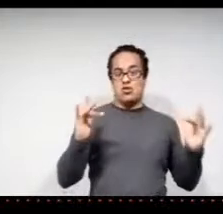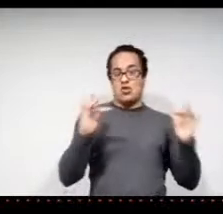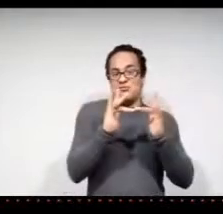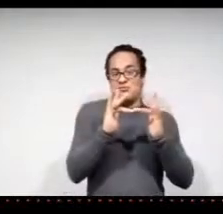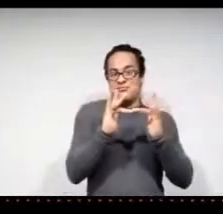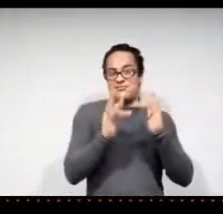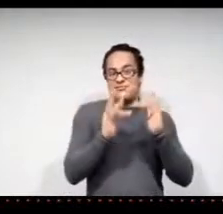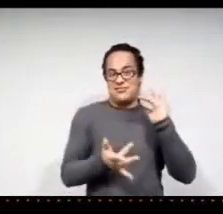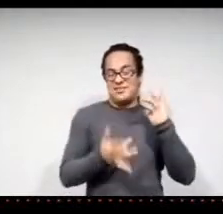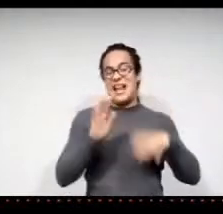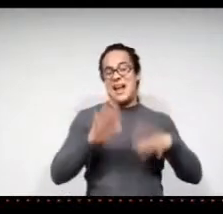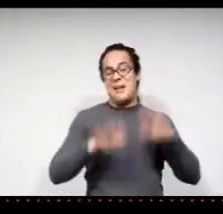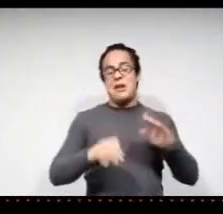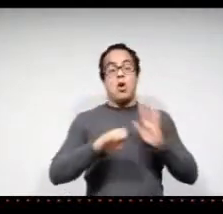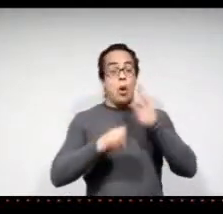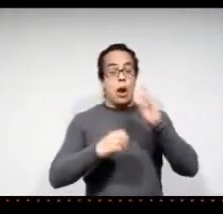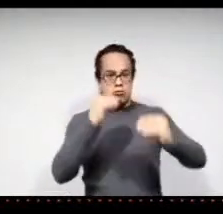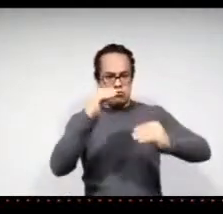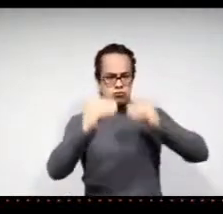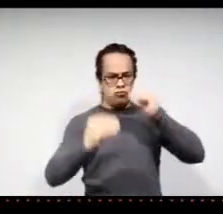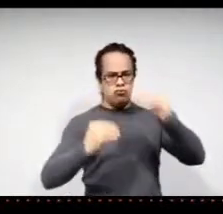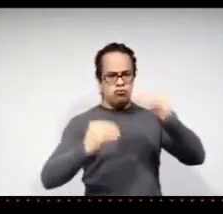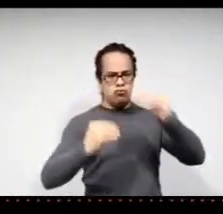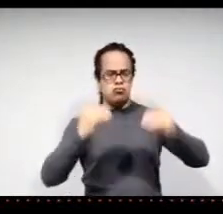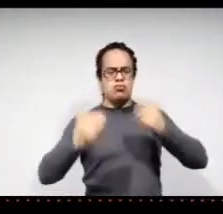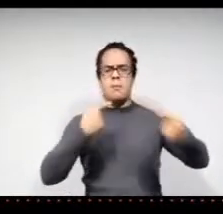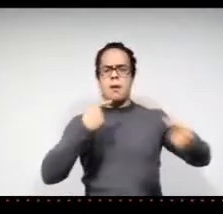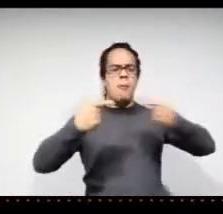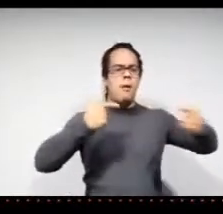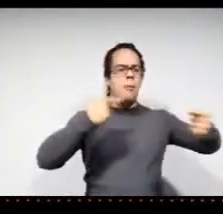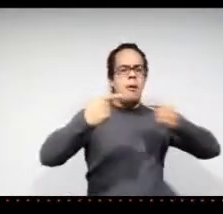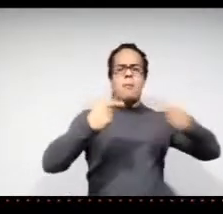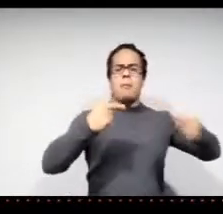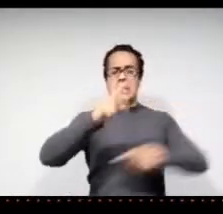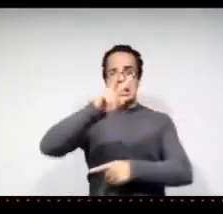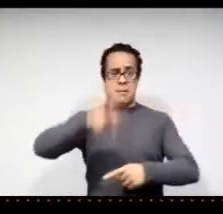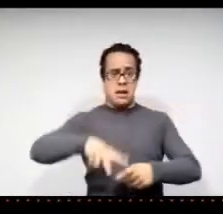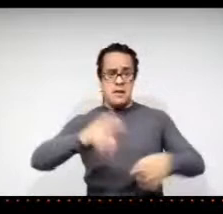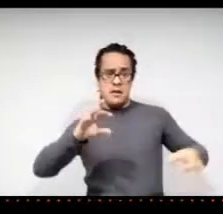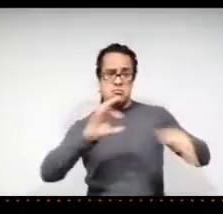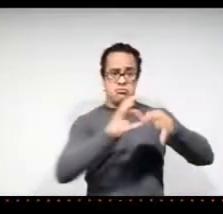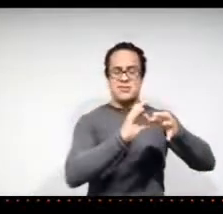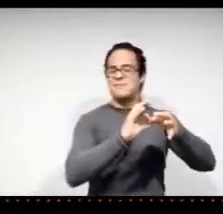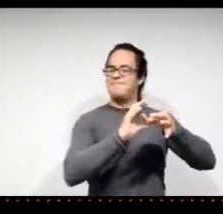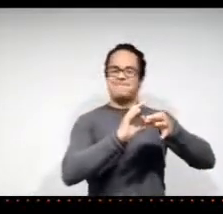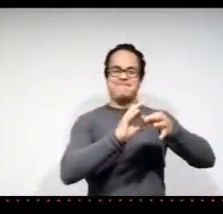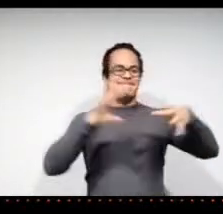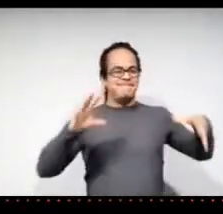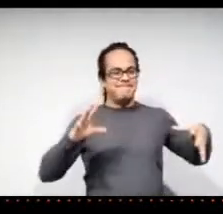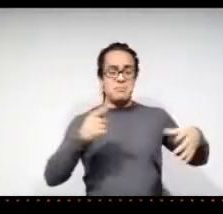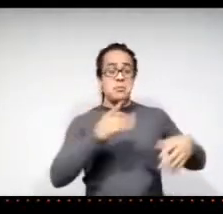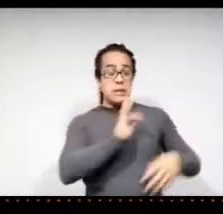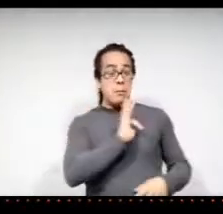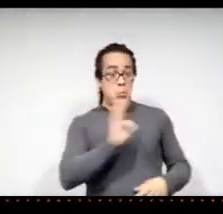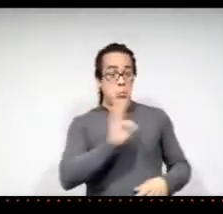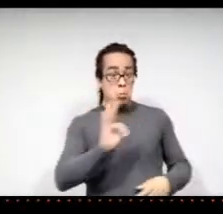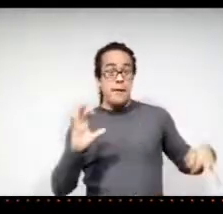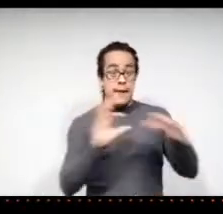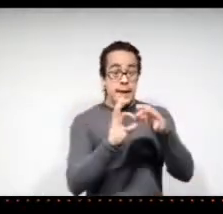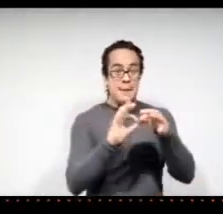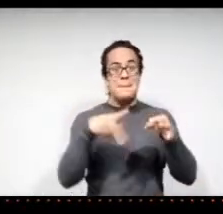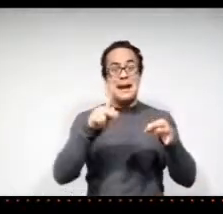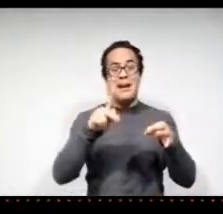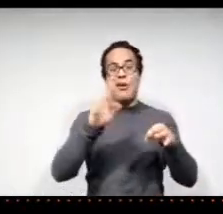verdaderas discusiones, involucramiento de los alumnos, es posible, pero no lo estamos logrando en muchos casos. Entonces, este es